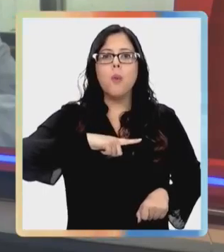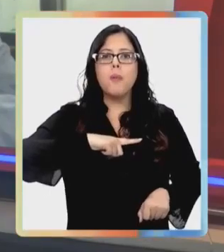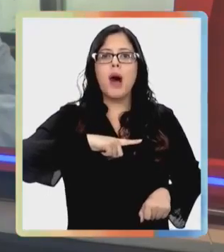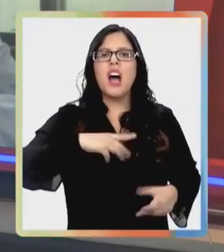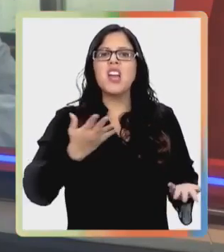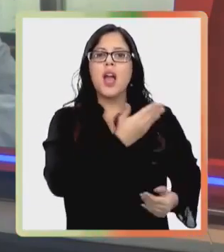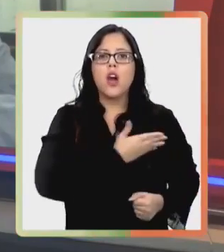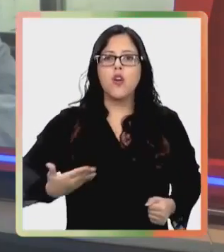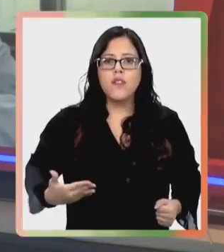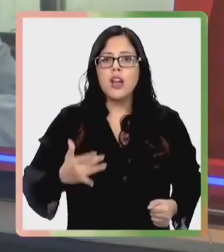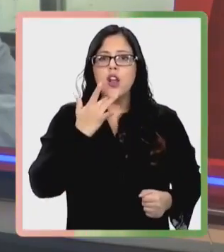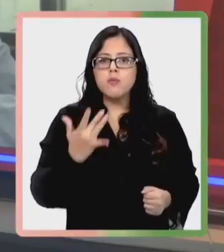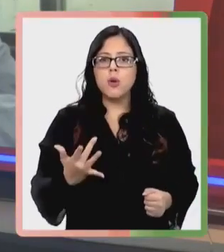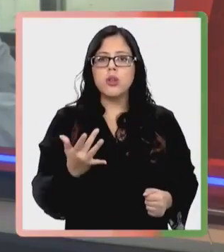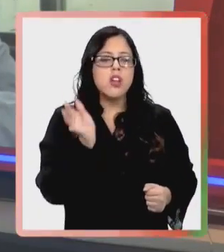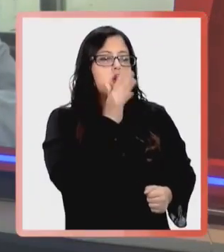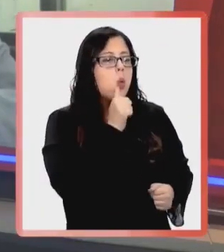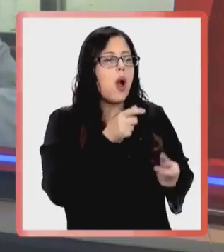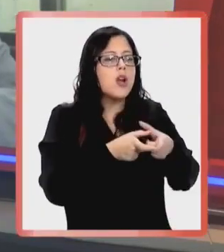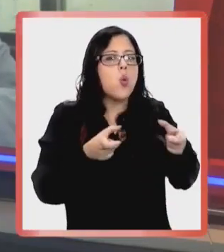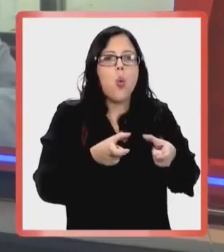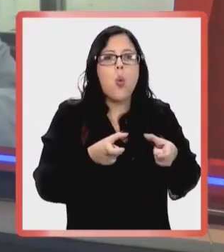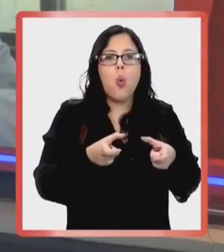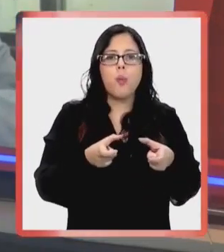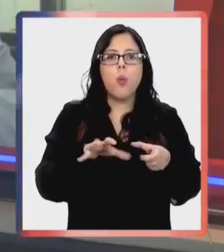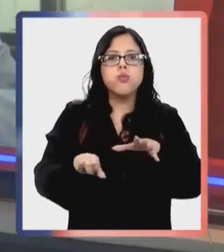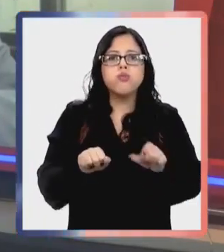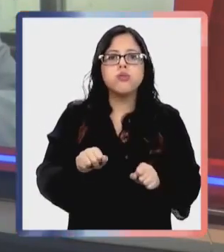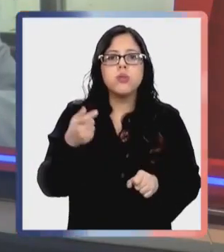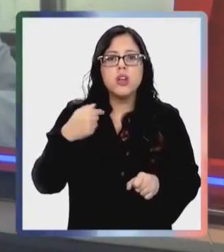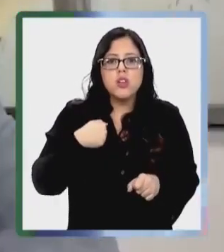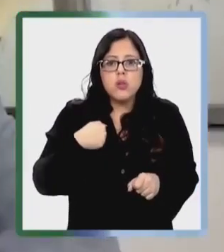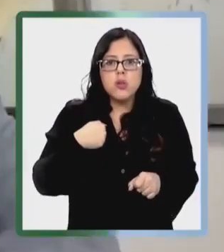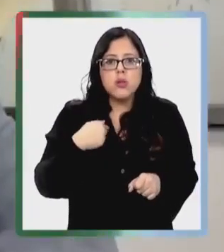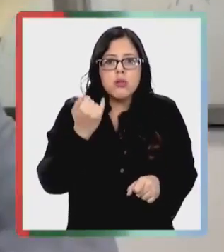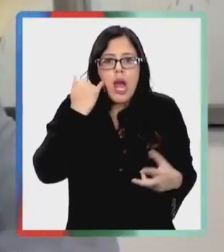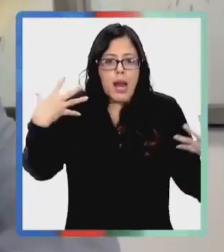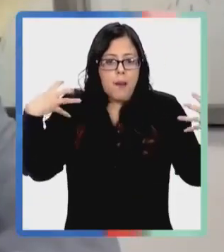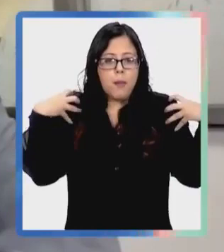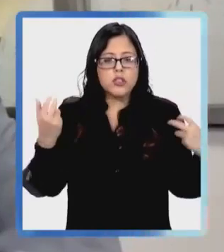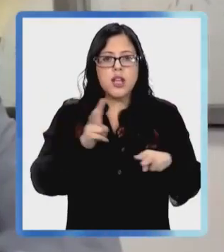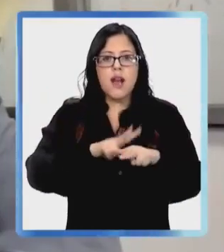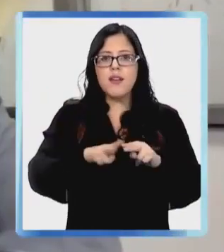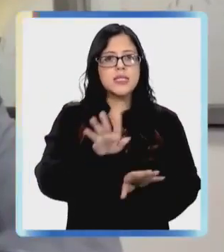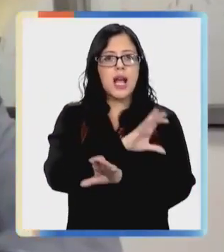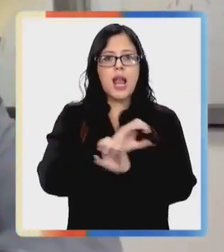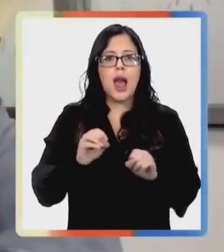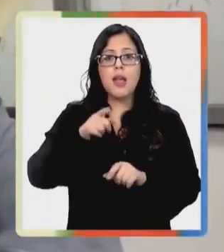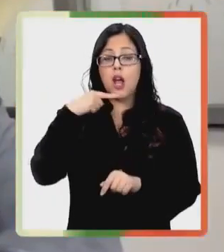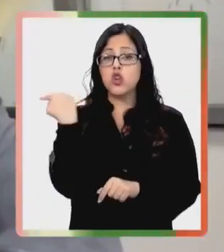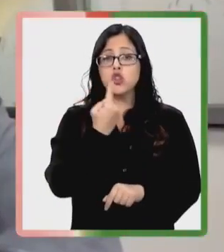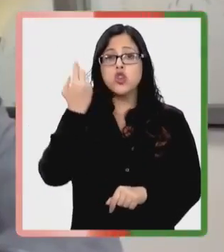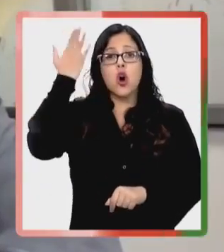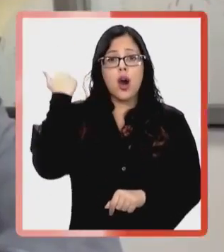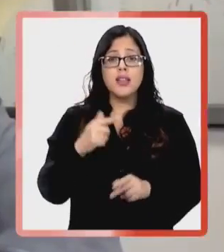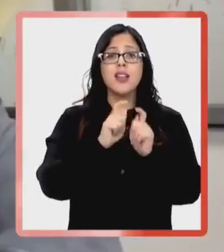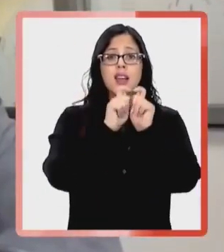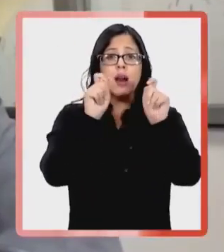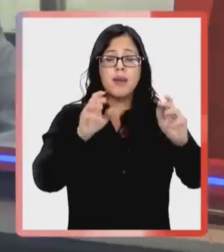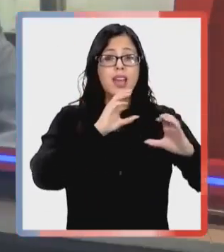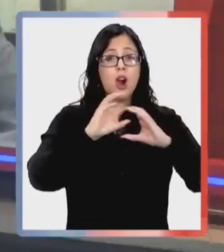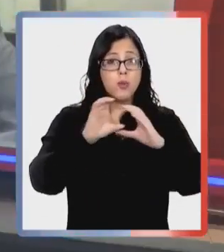suficiente cupo, ¿verdad? Pero desde mi responsabilidad hice poco y nada. Nosotros durante la campaña